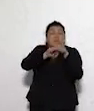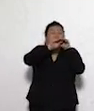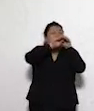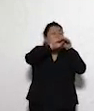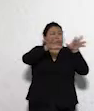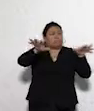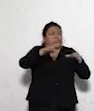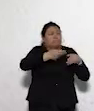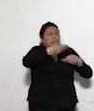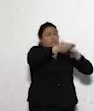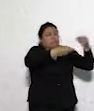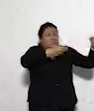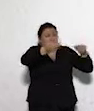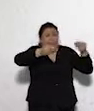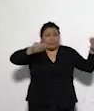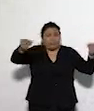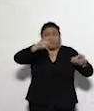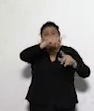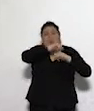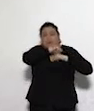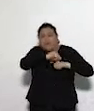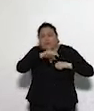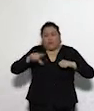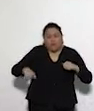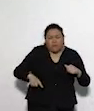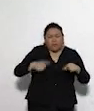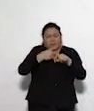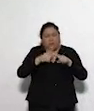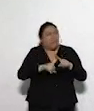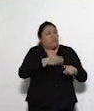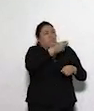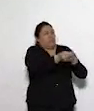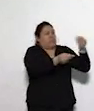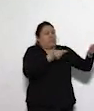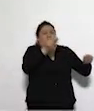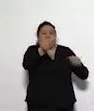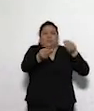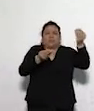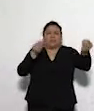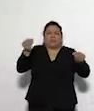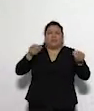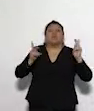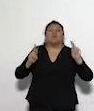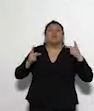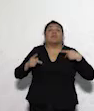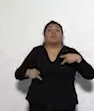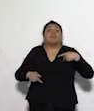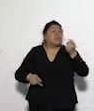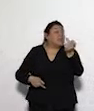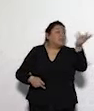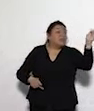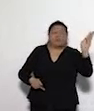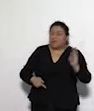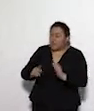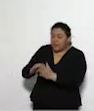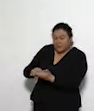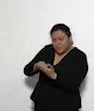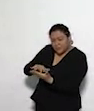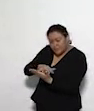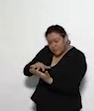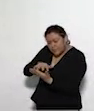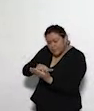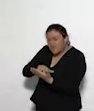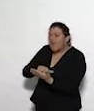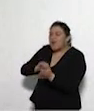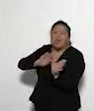ampliamente entre los principales actores políticos y sociales del país, no encontró eco entre las autoridades que optaron por caminos y